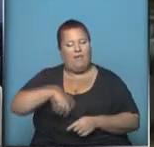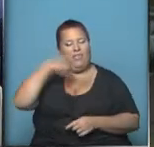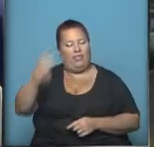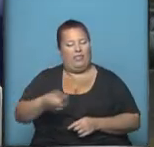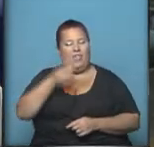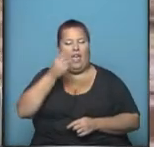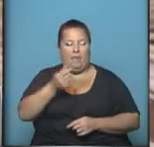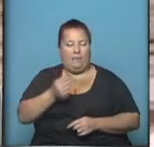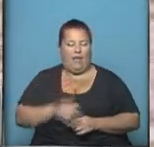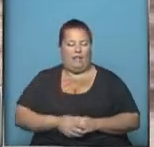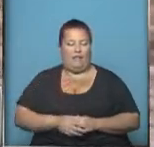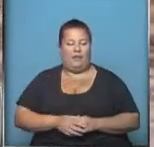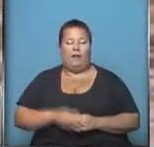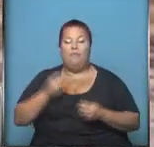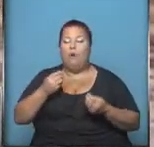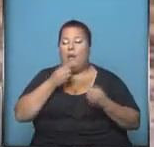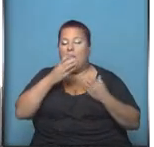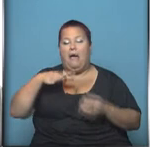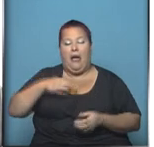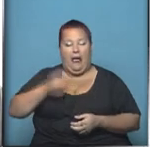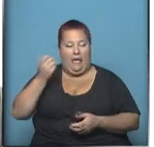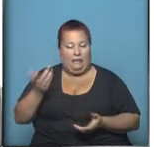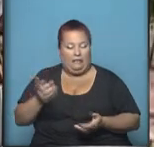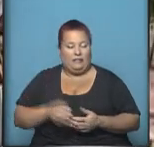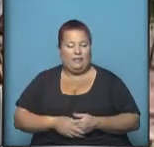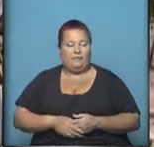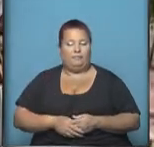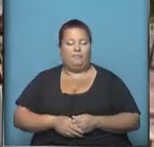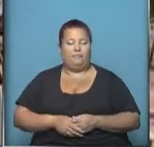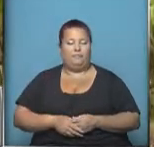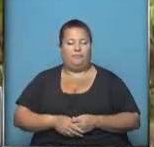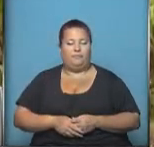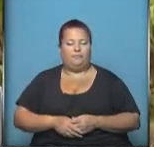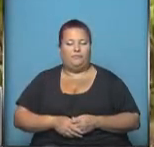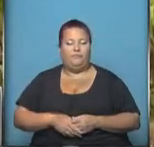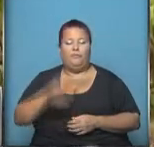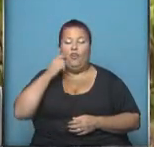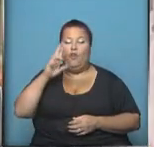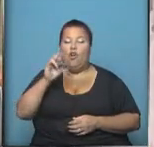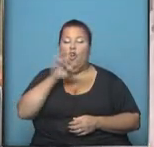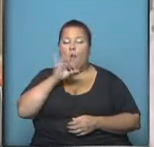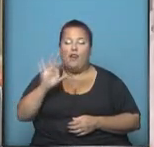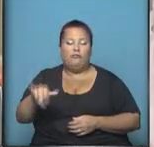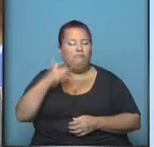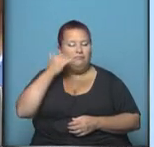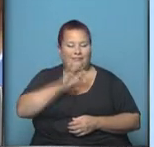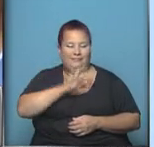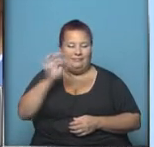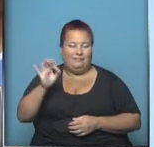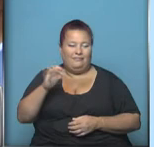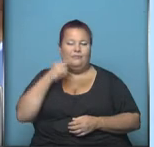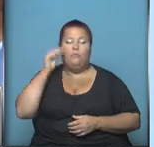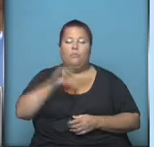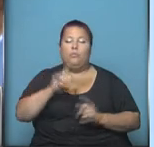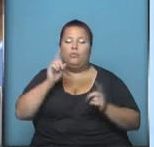este resarcimiento porque es un bien ganancial y don roberto no atendió y puso